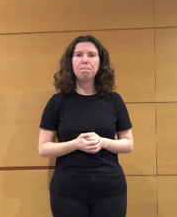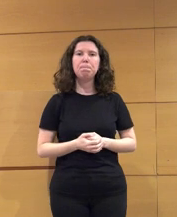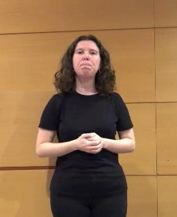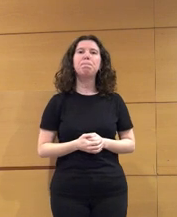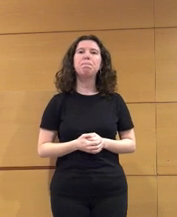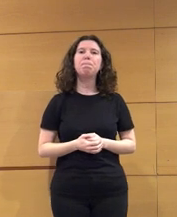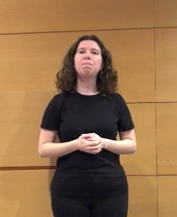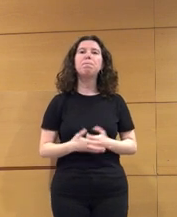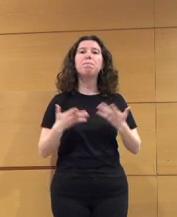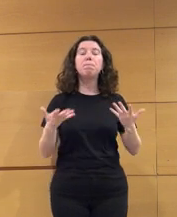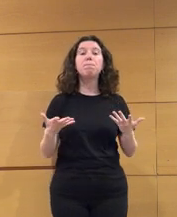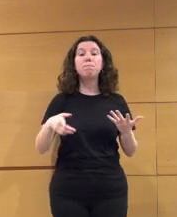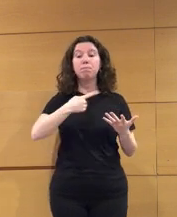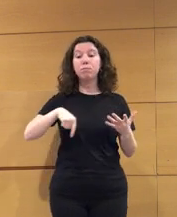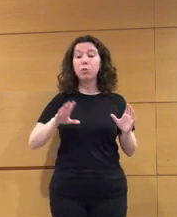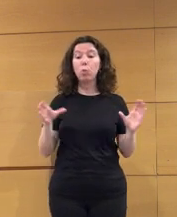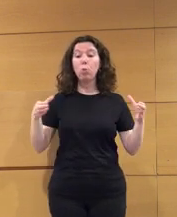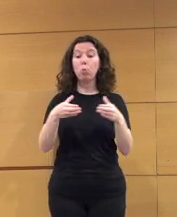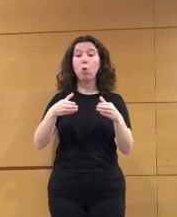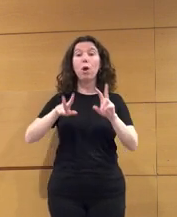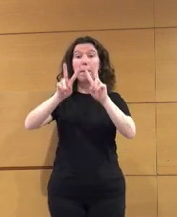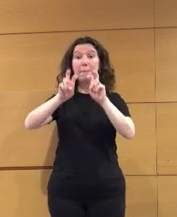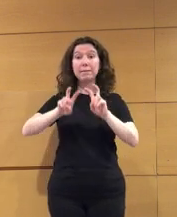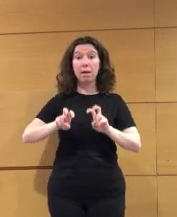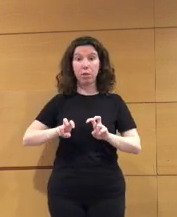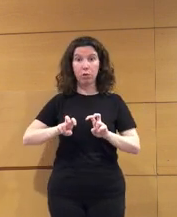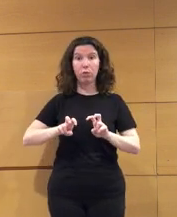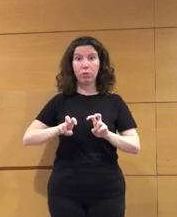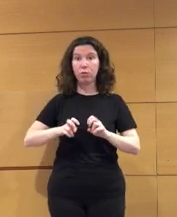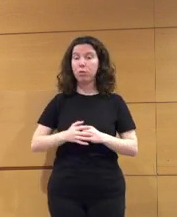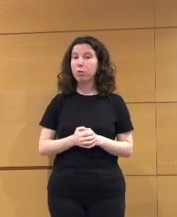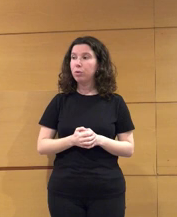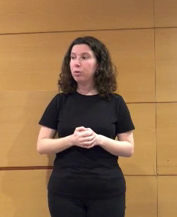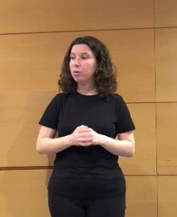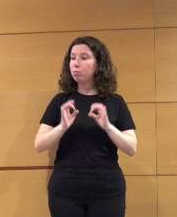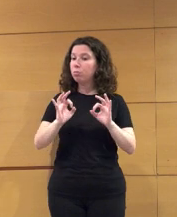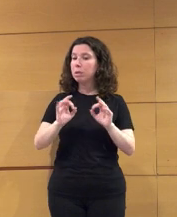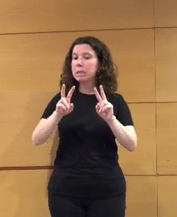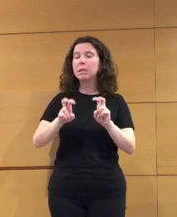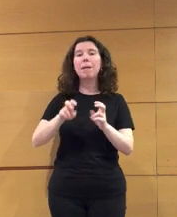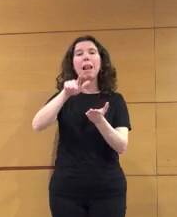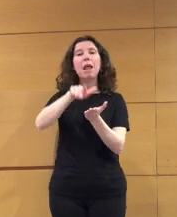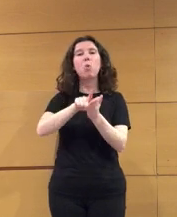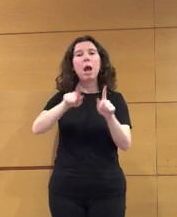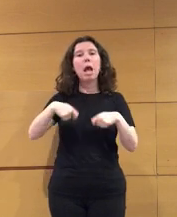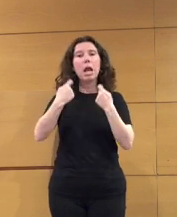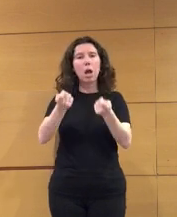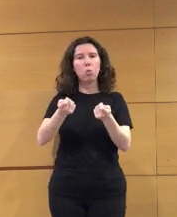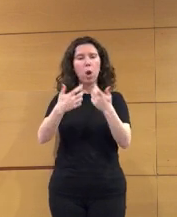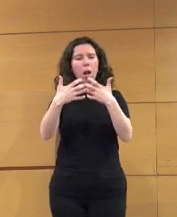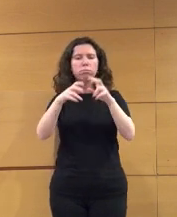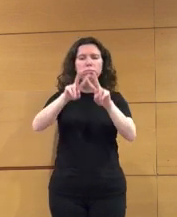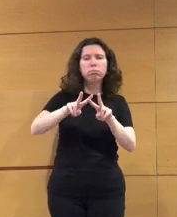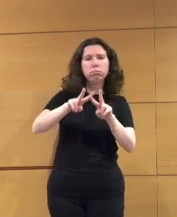Entonces, nuestro grupo de investigación es un grupo de procesamiento del lenguaje natural, se denomina TAL, son las siglas